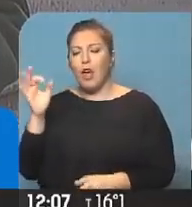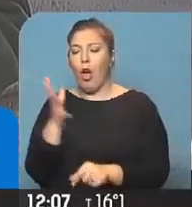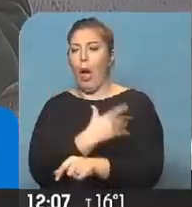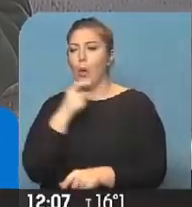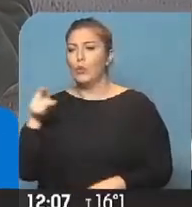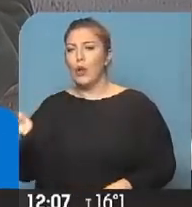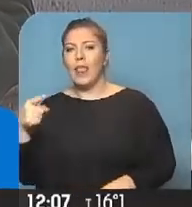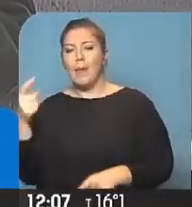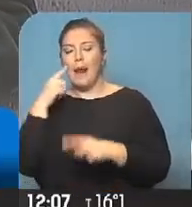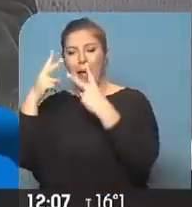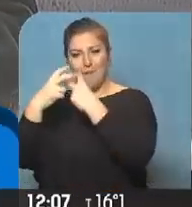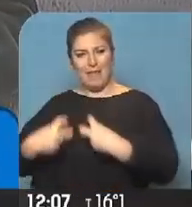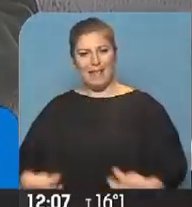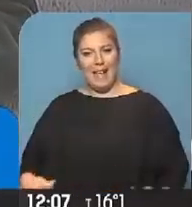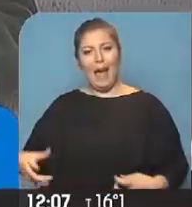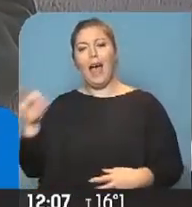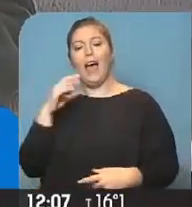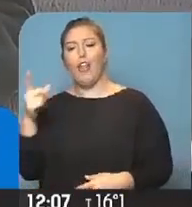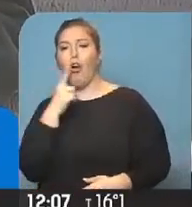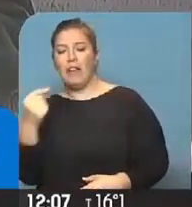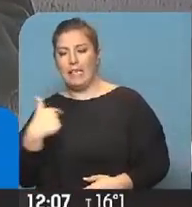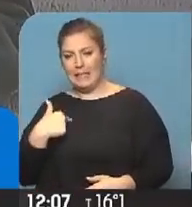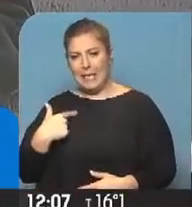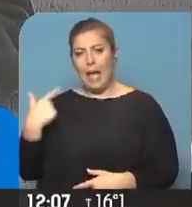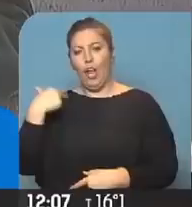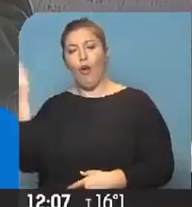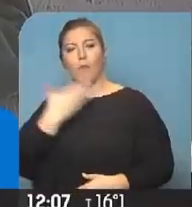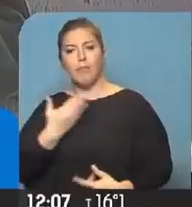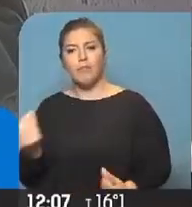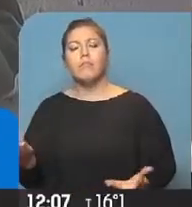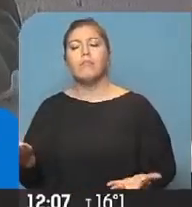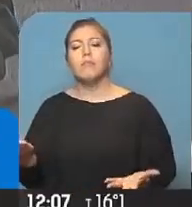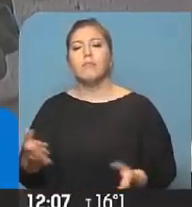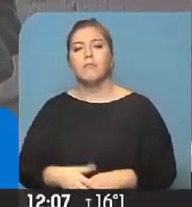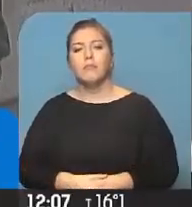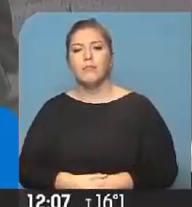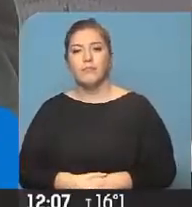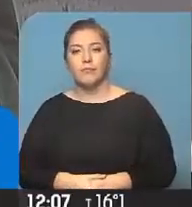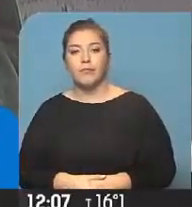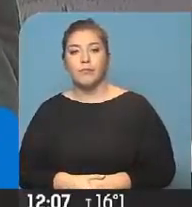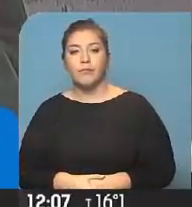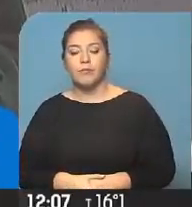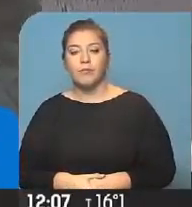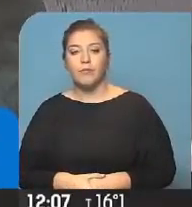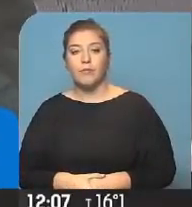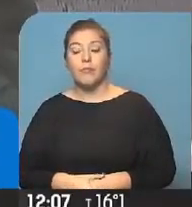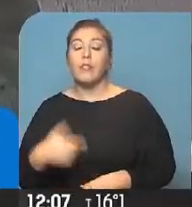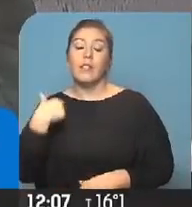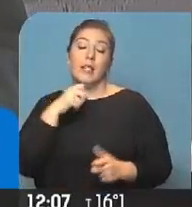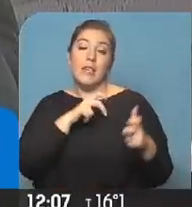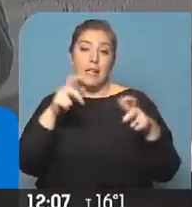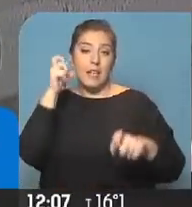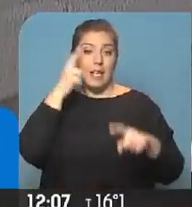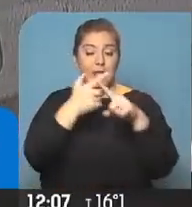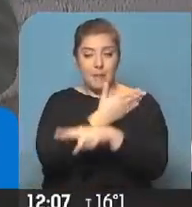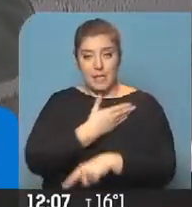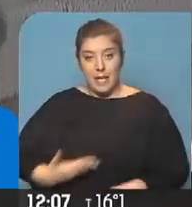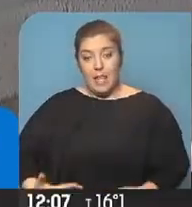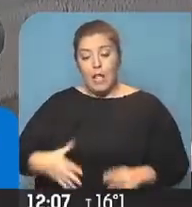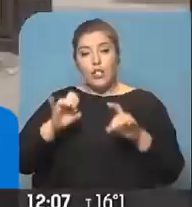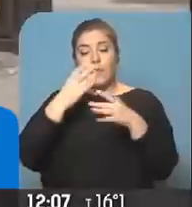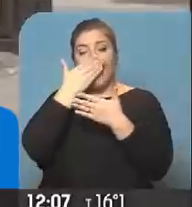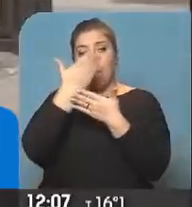como para investigarle, como para cuestionarle y para juzgarla? De hecho, Ale, es lo que señala la expresidenta, no solo en el